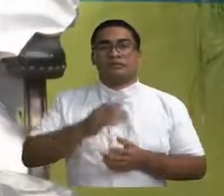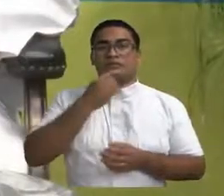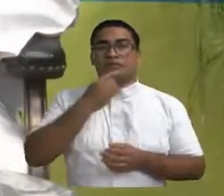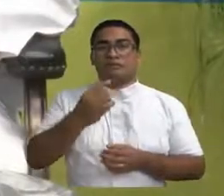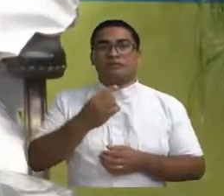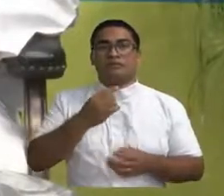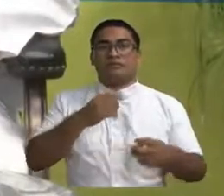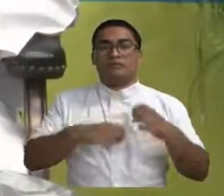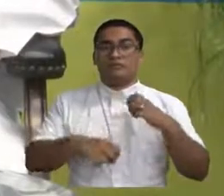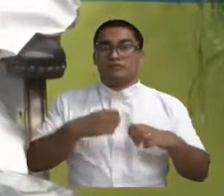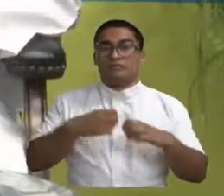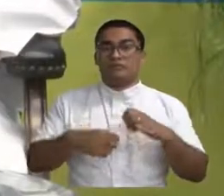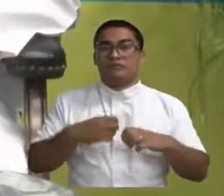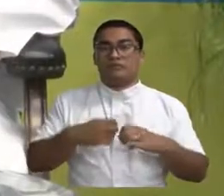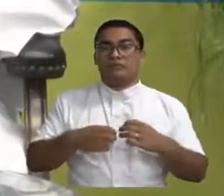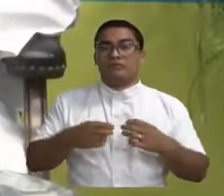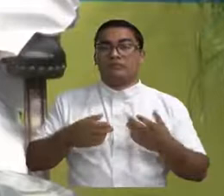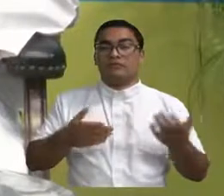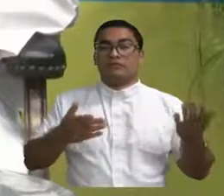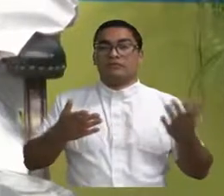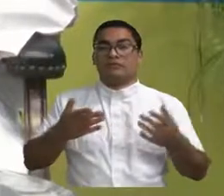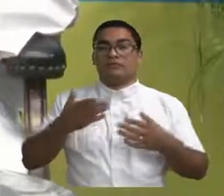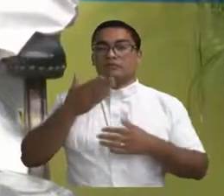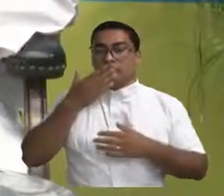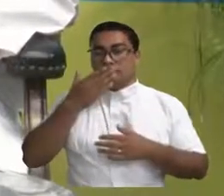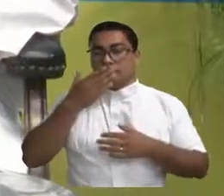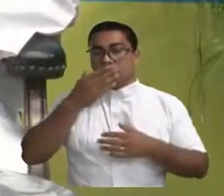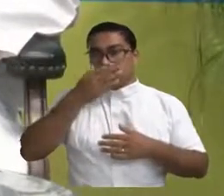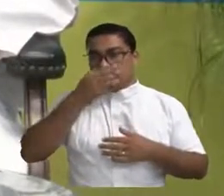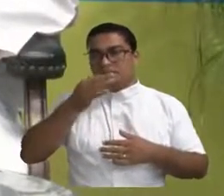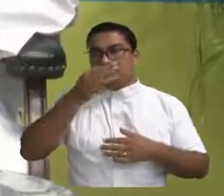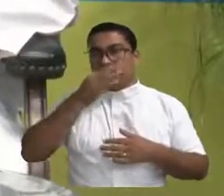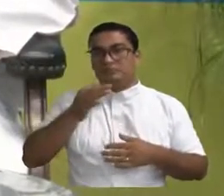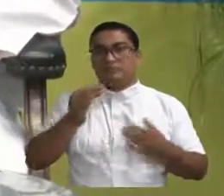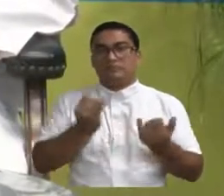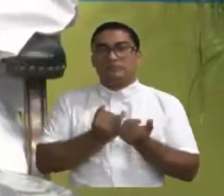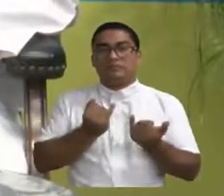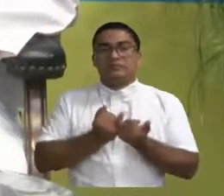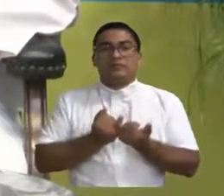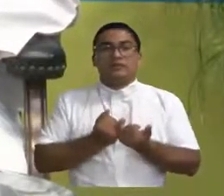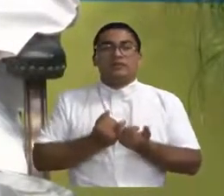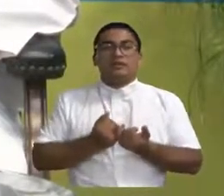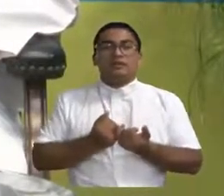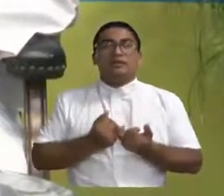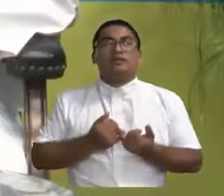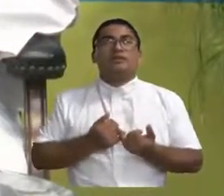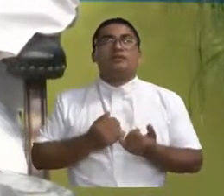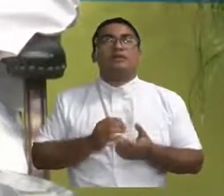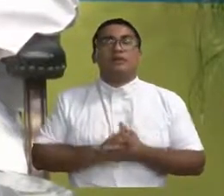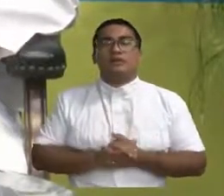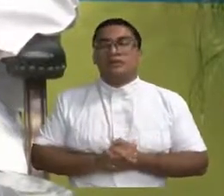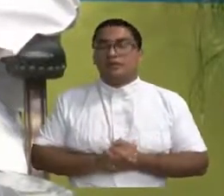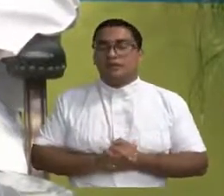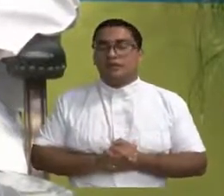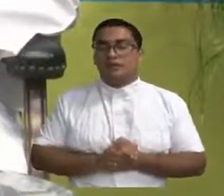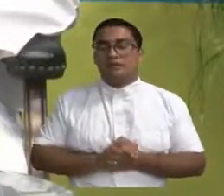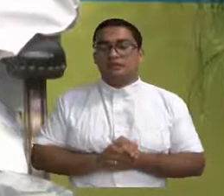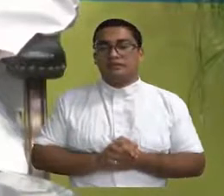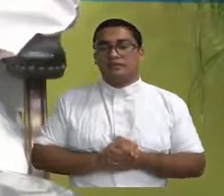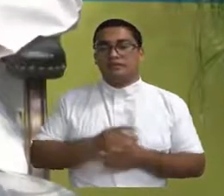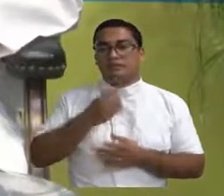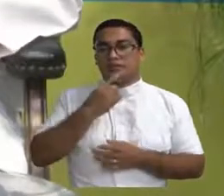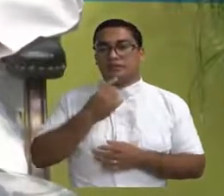menores de 6 meses son las famosas bronquiolitis. Nosotros los pediatras luchamos a diario con estas enfermedades, sobre todo